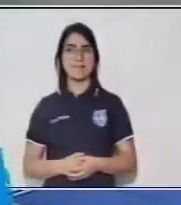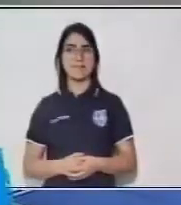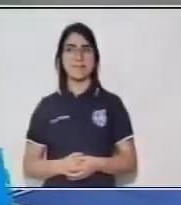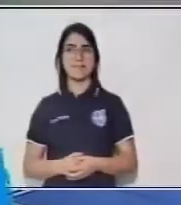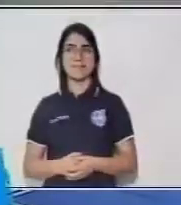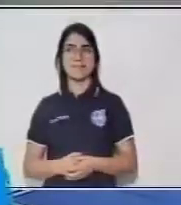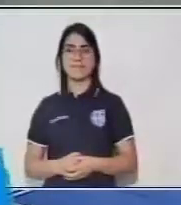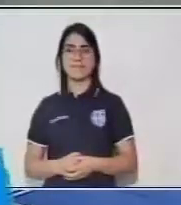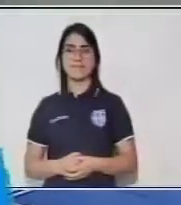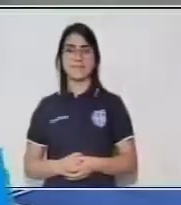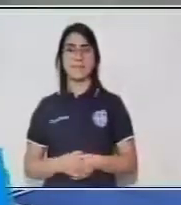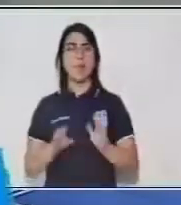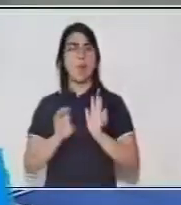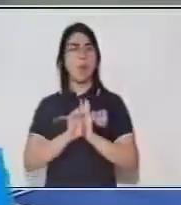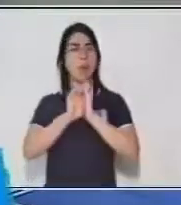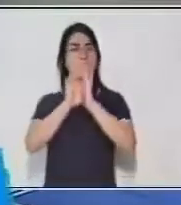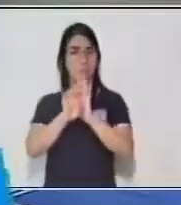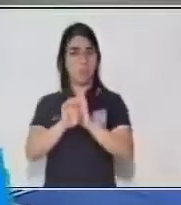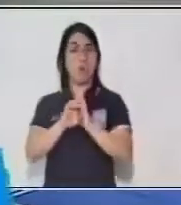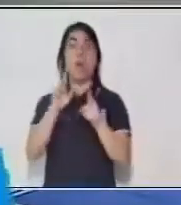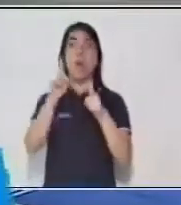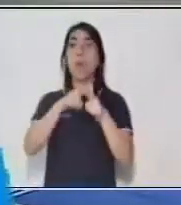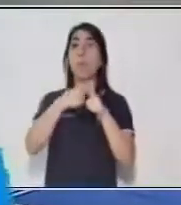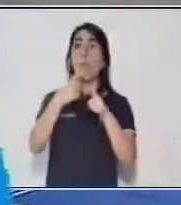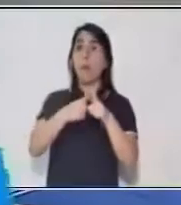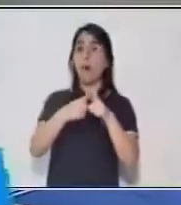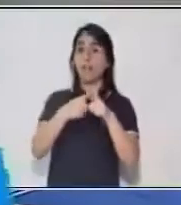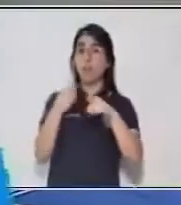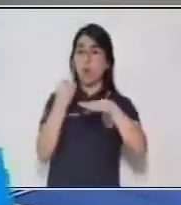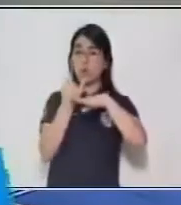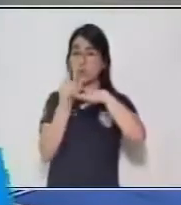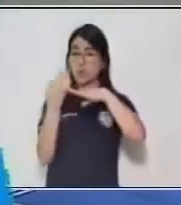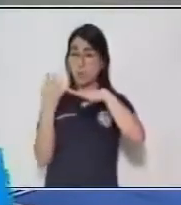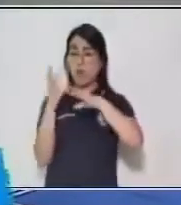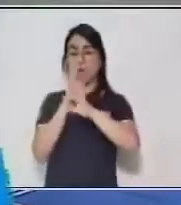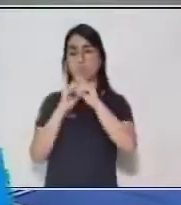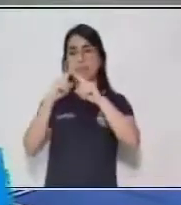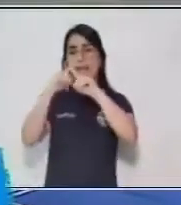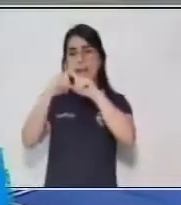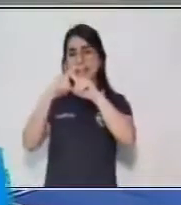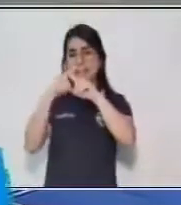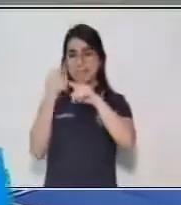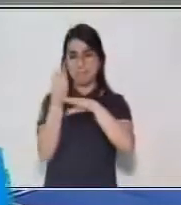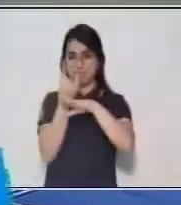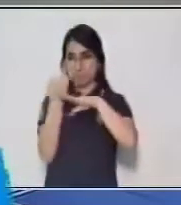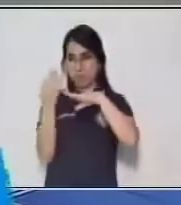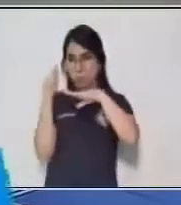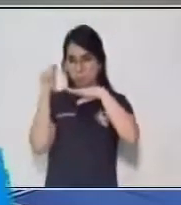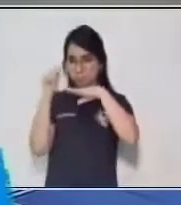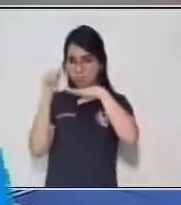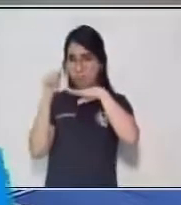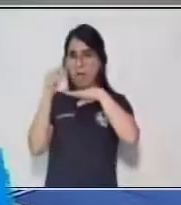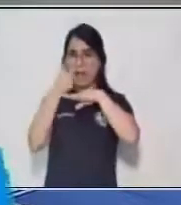que cuando x vale menos 3, y vale